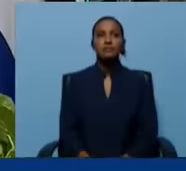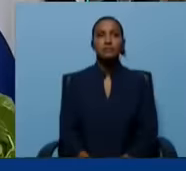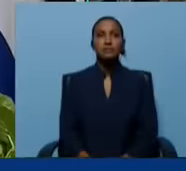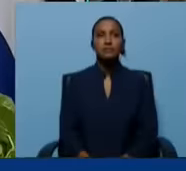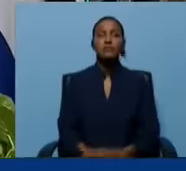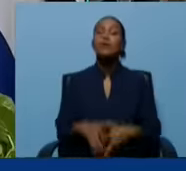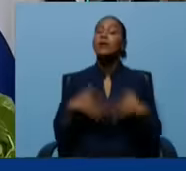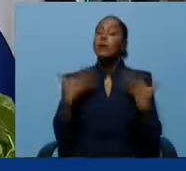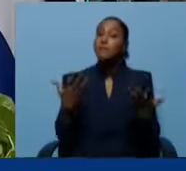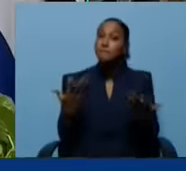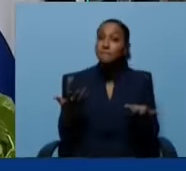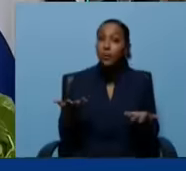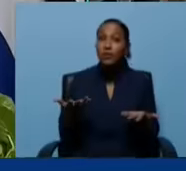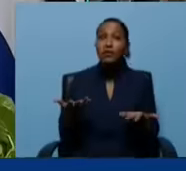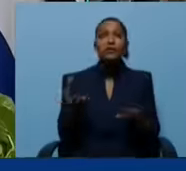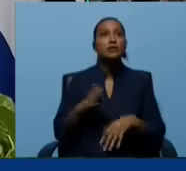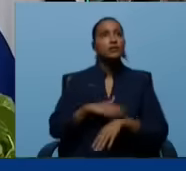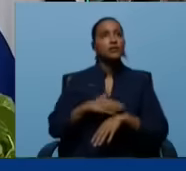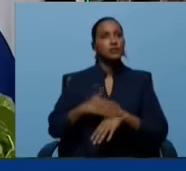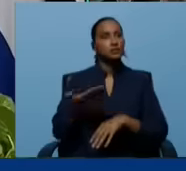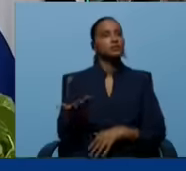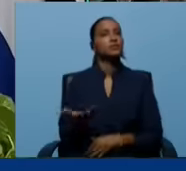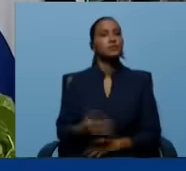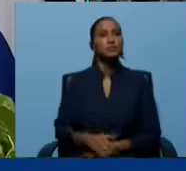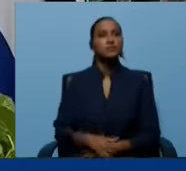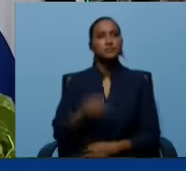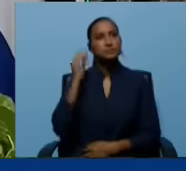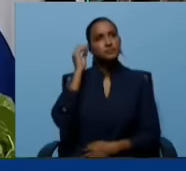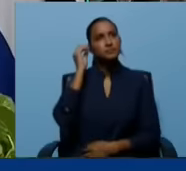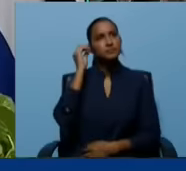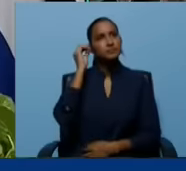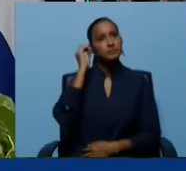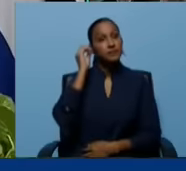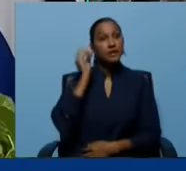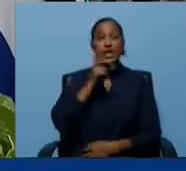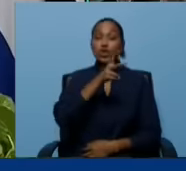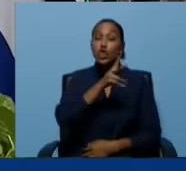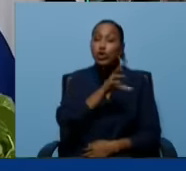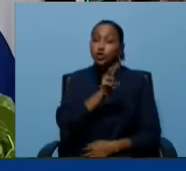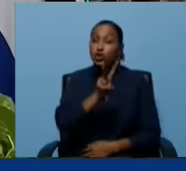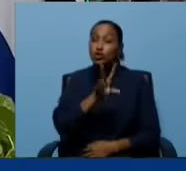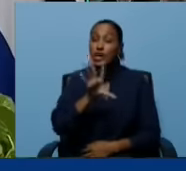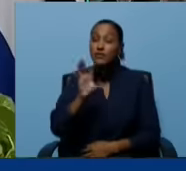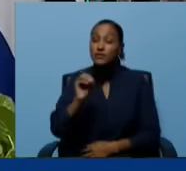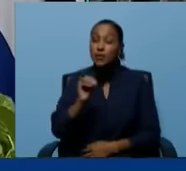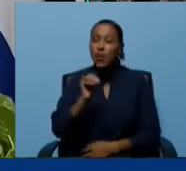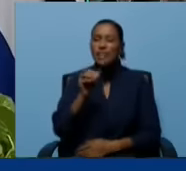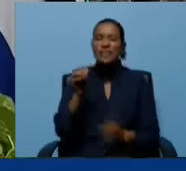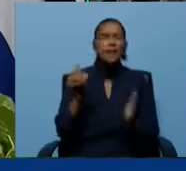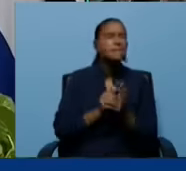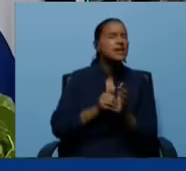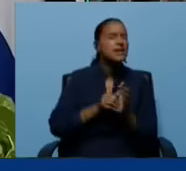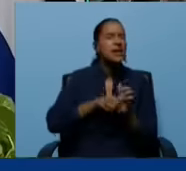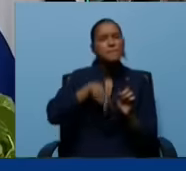Porque ahí con los primeros bombazos en Hiroshima y Nagasaki murieron 250.000.